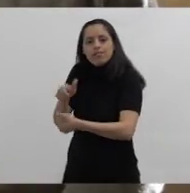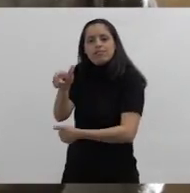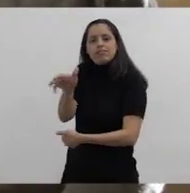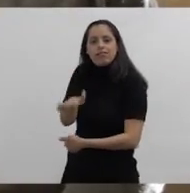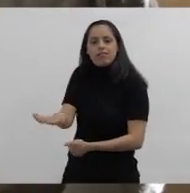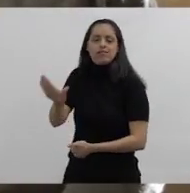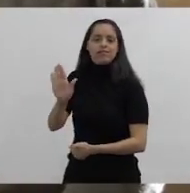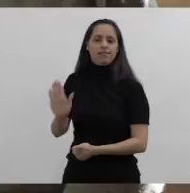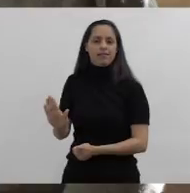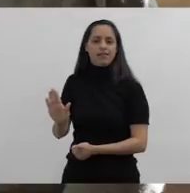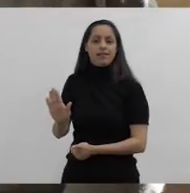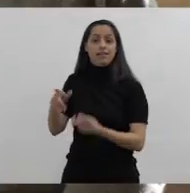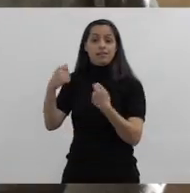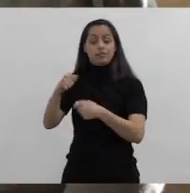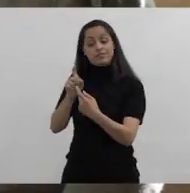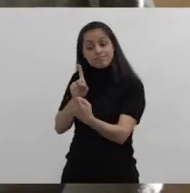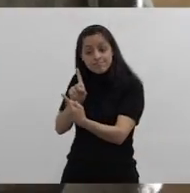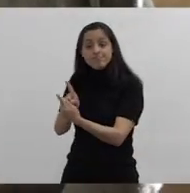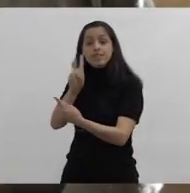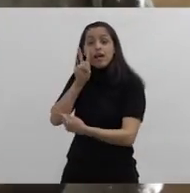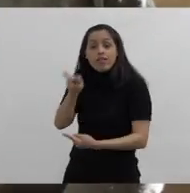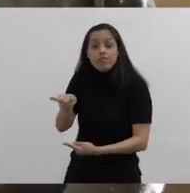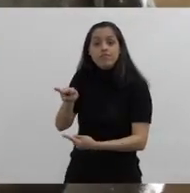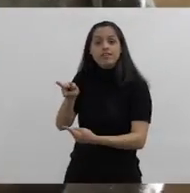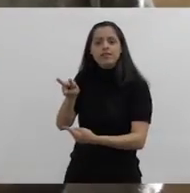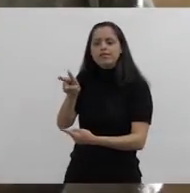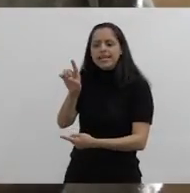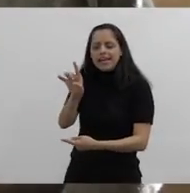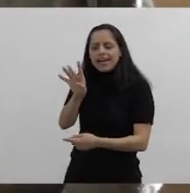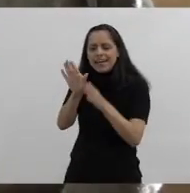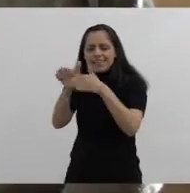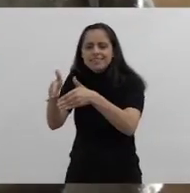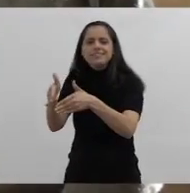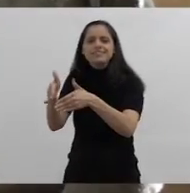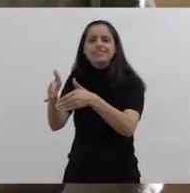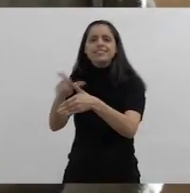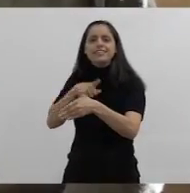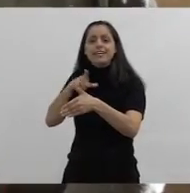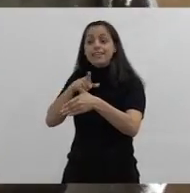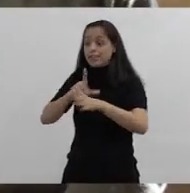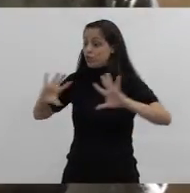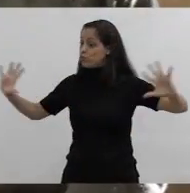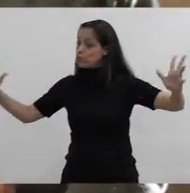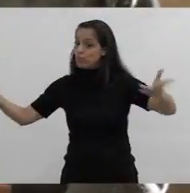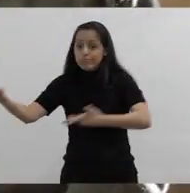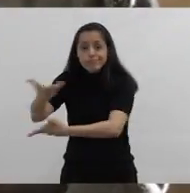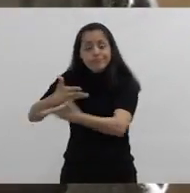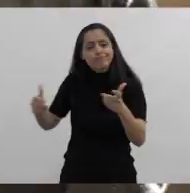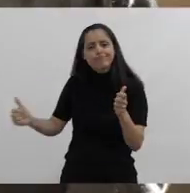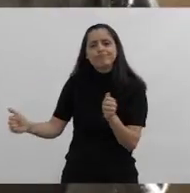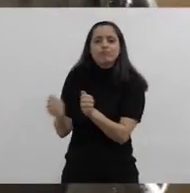ese chico, si lo planteamos con una cuestión en particular, es estando